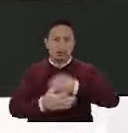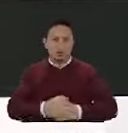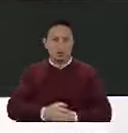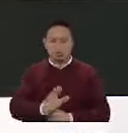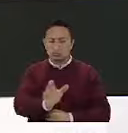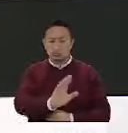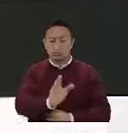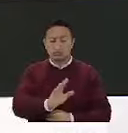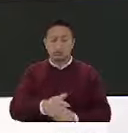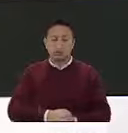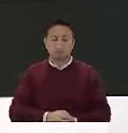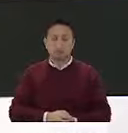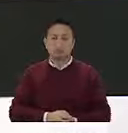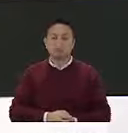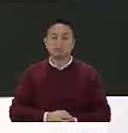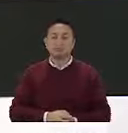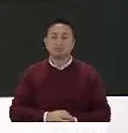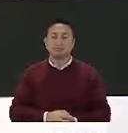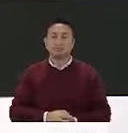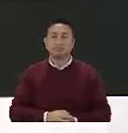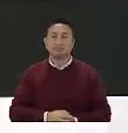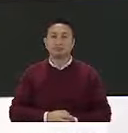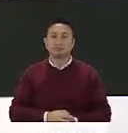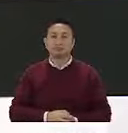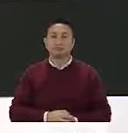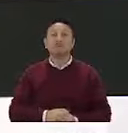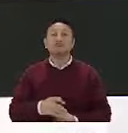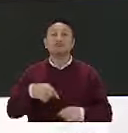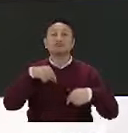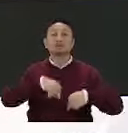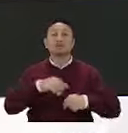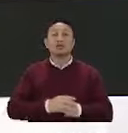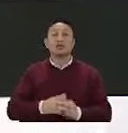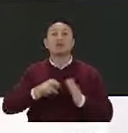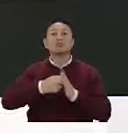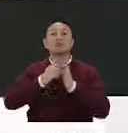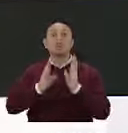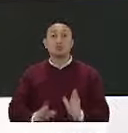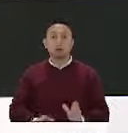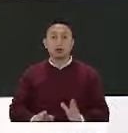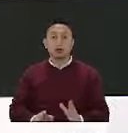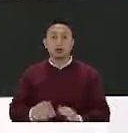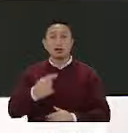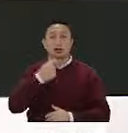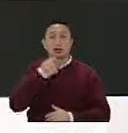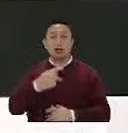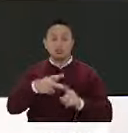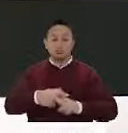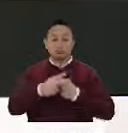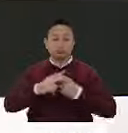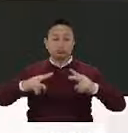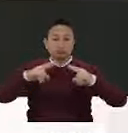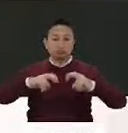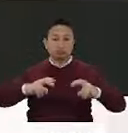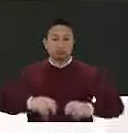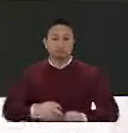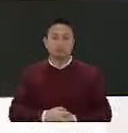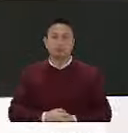y conjueces de la Corte Nacional de Justicia. Al respecto, la Contraloría General del Estado iniciará una